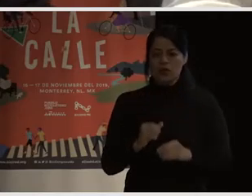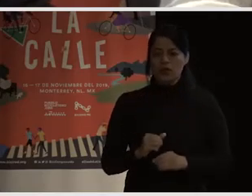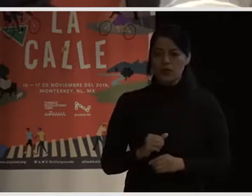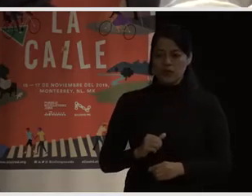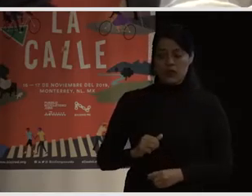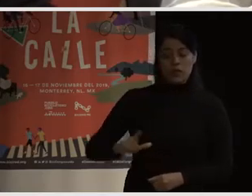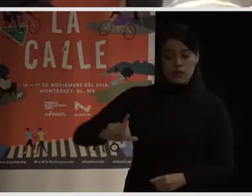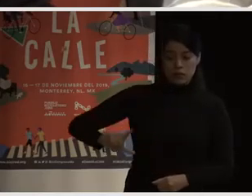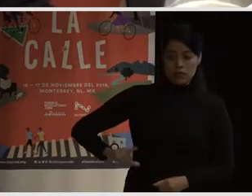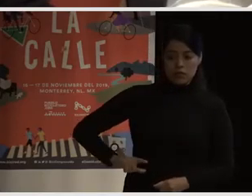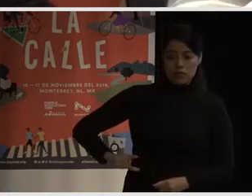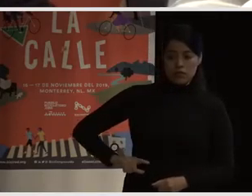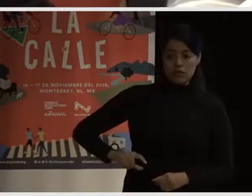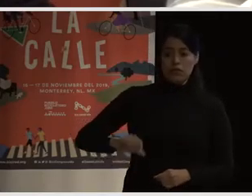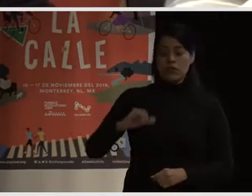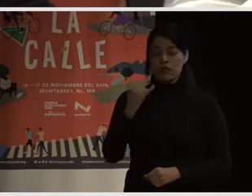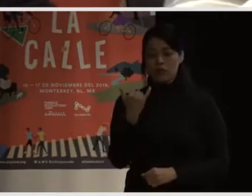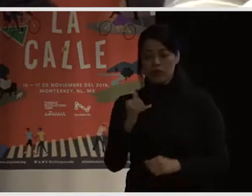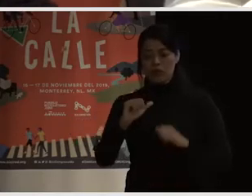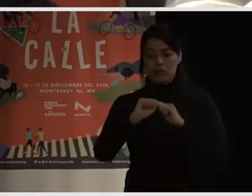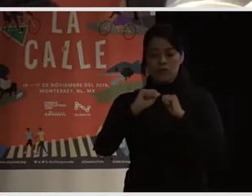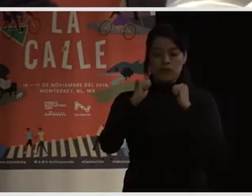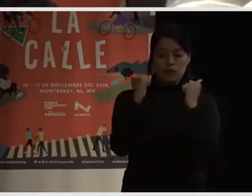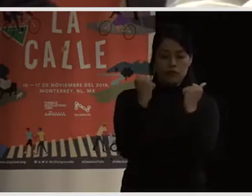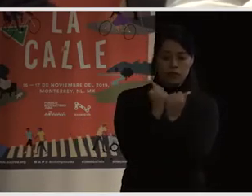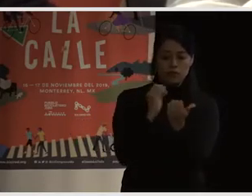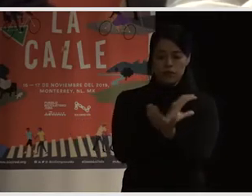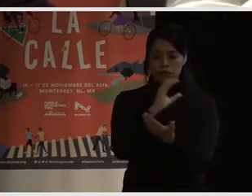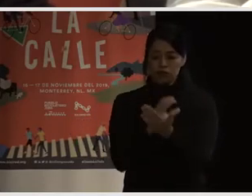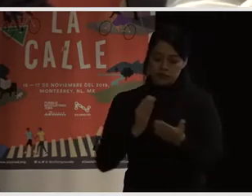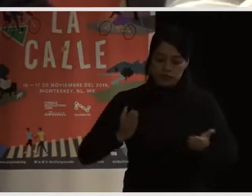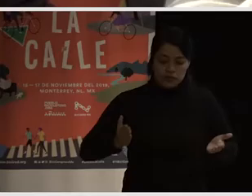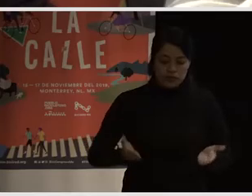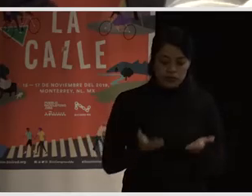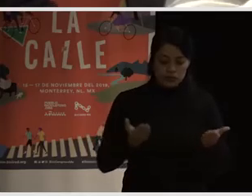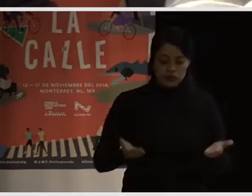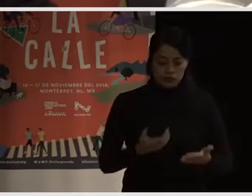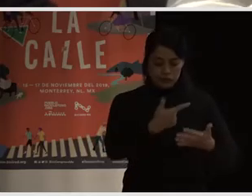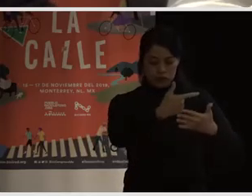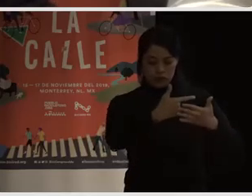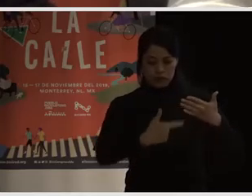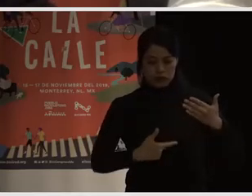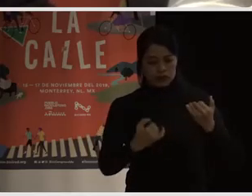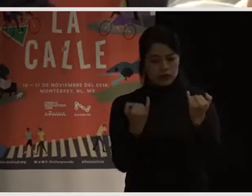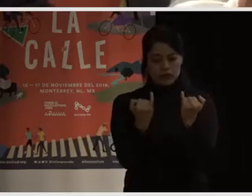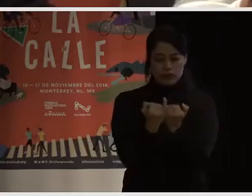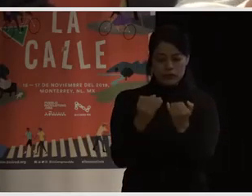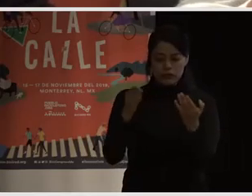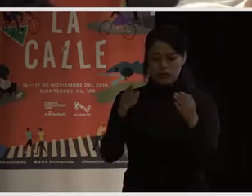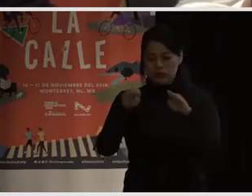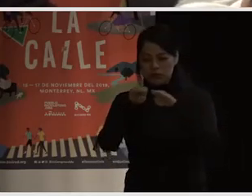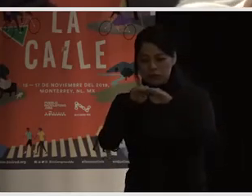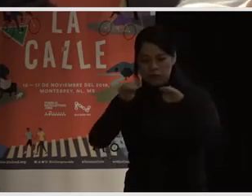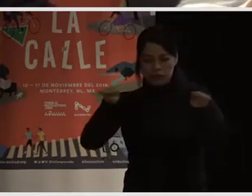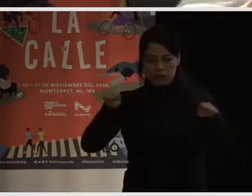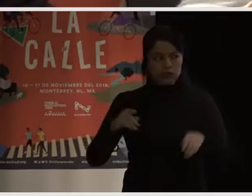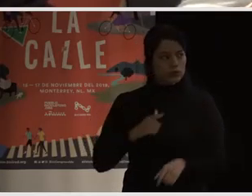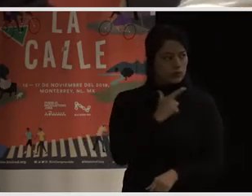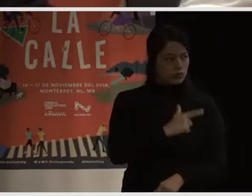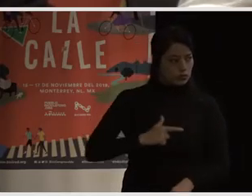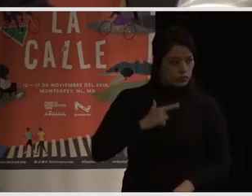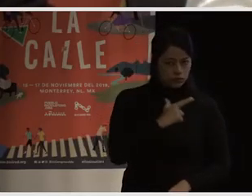de la autoridad con organizaciones ciudadanas que impulsan también una agenda similar también mucho gusto en